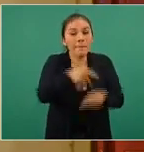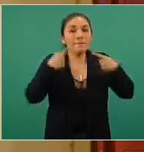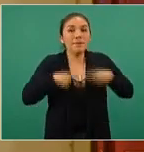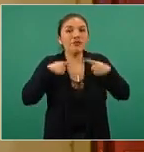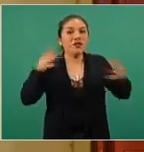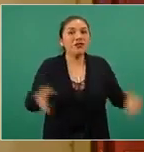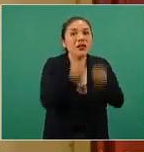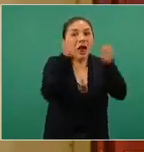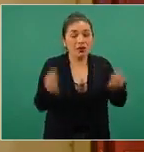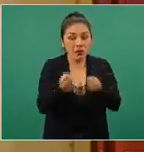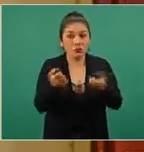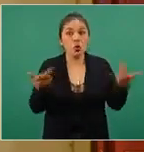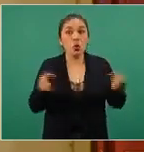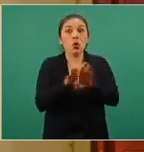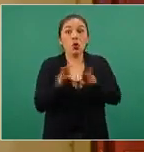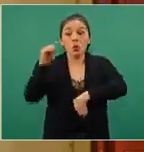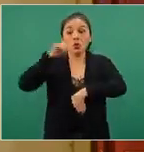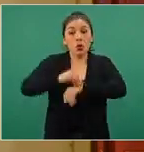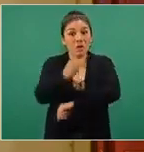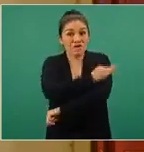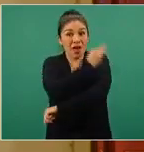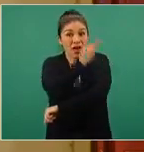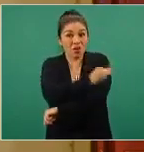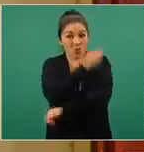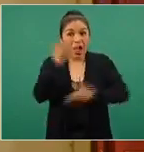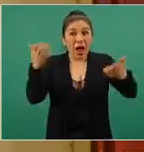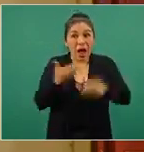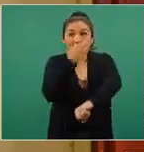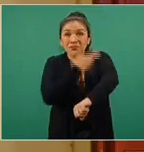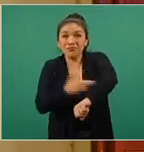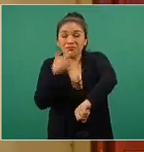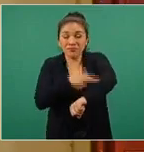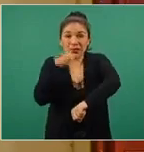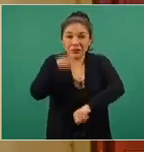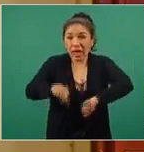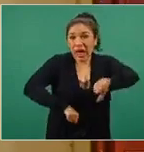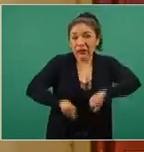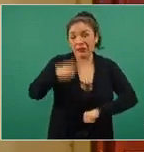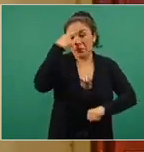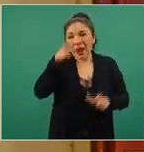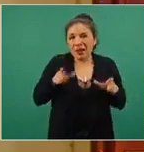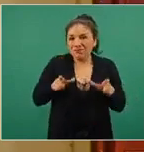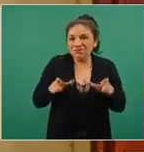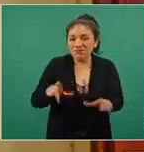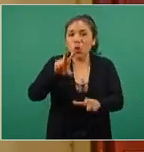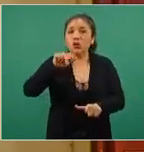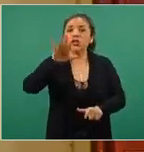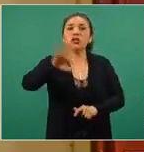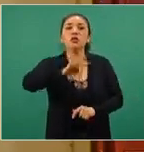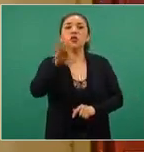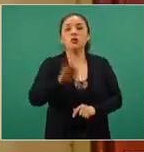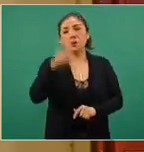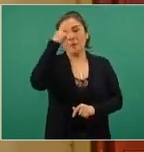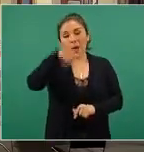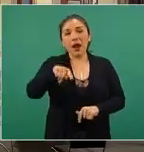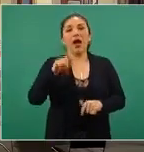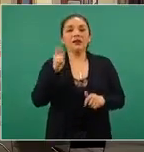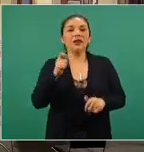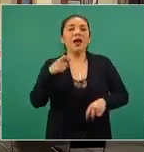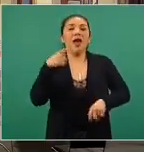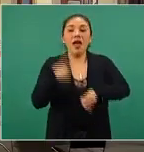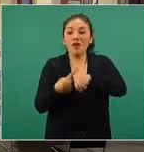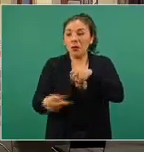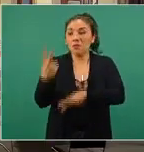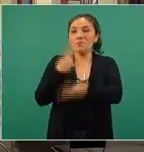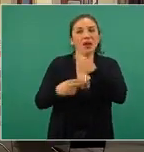salvarlo, donde tenemos que aplicar las vacunas, donde tenemos que hacer toda la acción y contener el 85% de la fuerza de esta